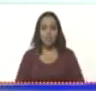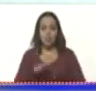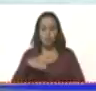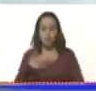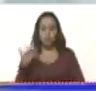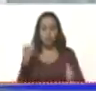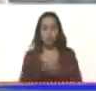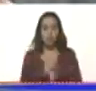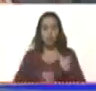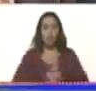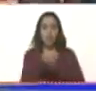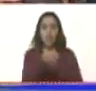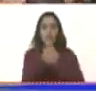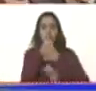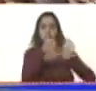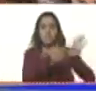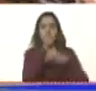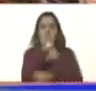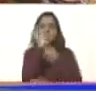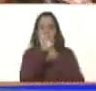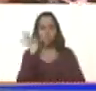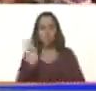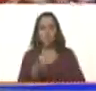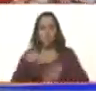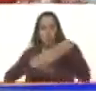del 63% de los votos.